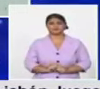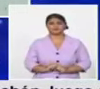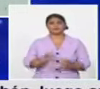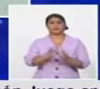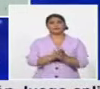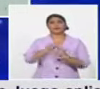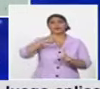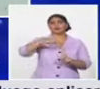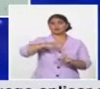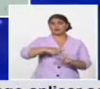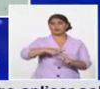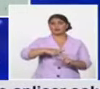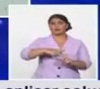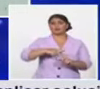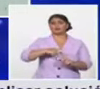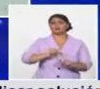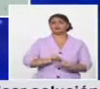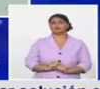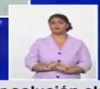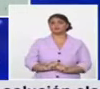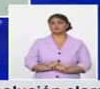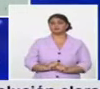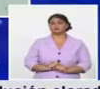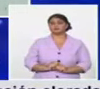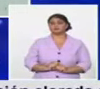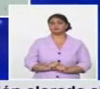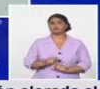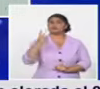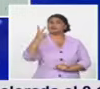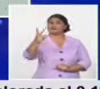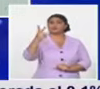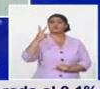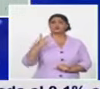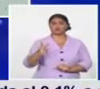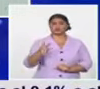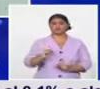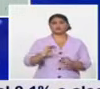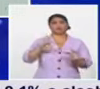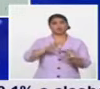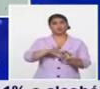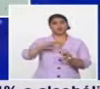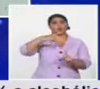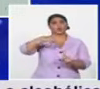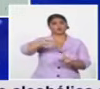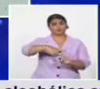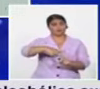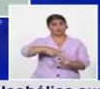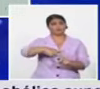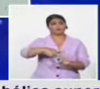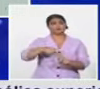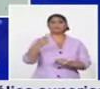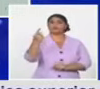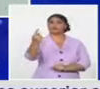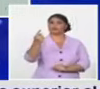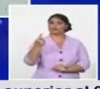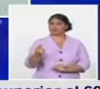del Sur, con 2 cada uno. Y Guantánamo y Maysí con 1 cada